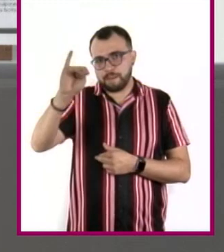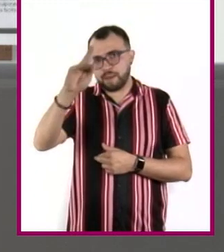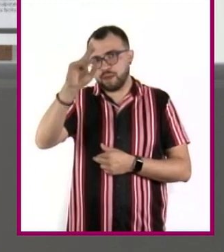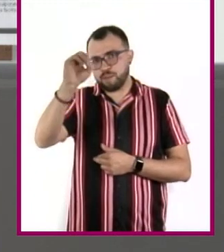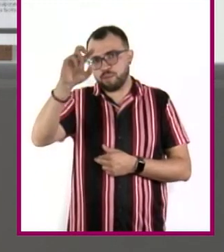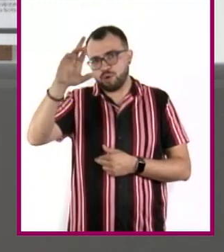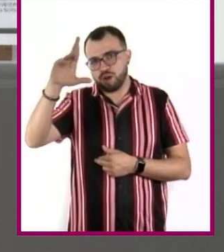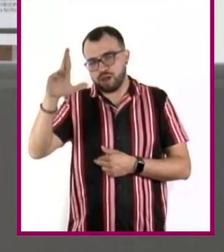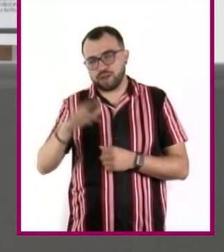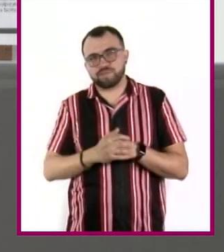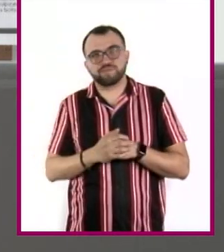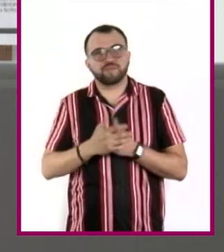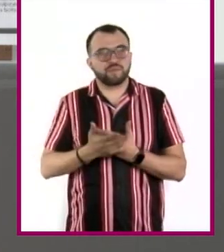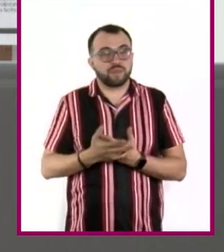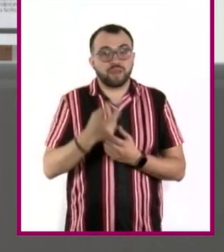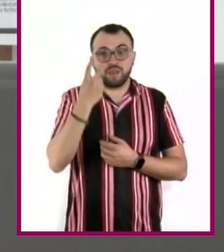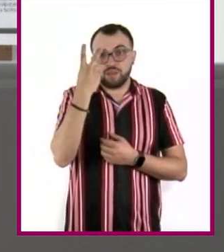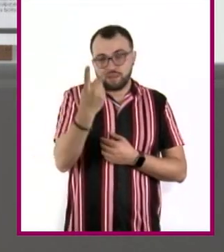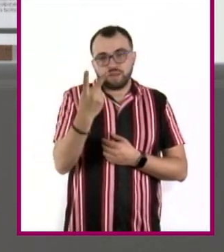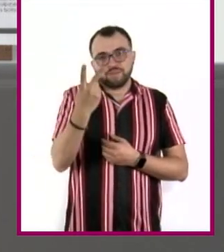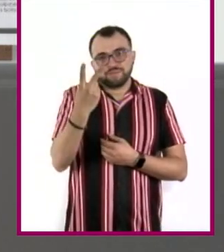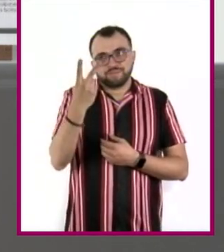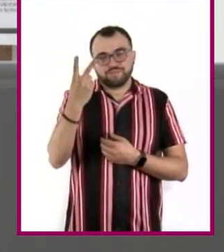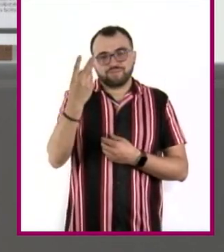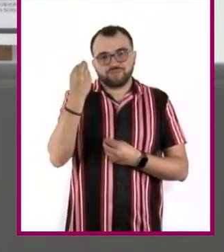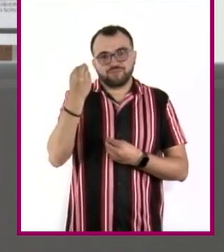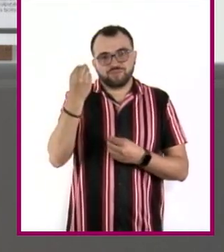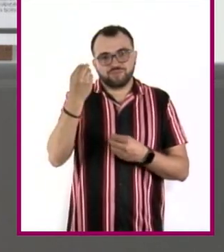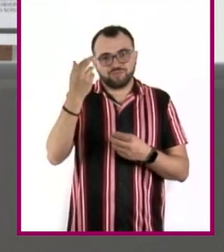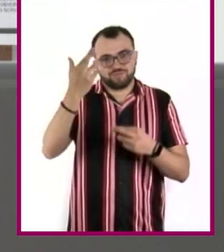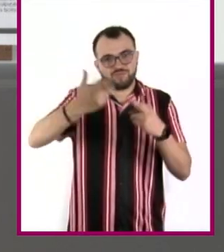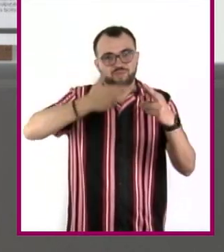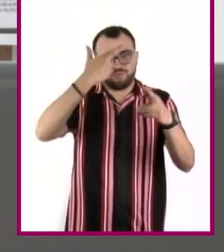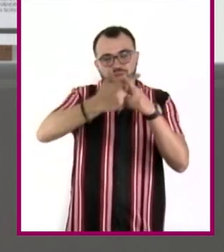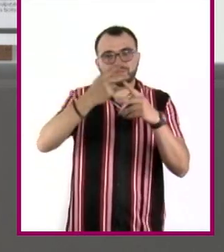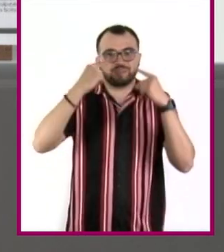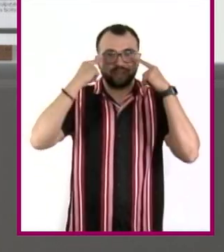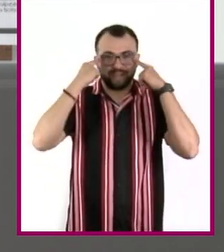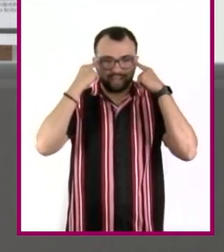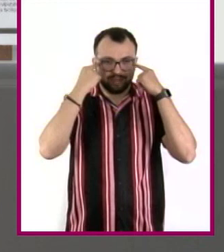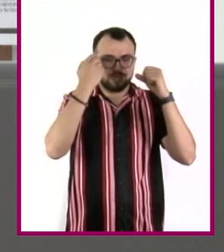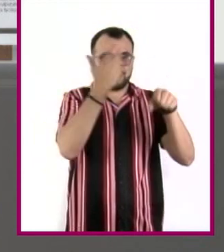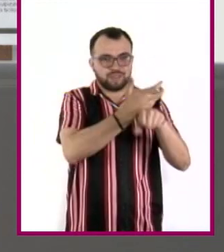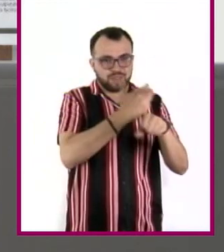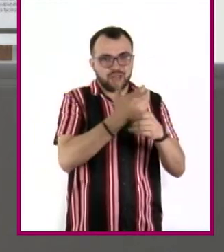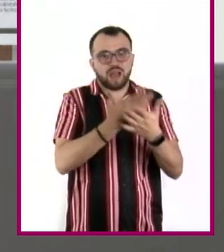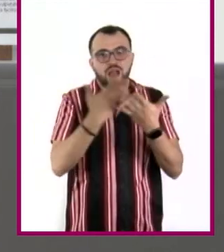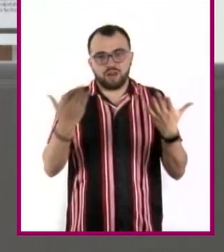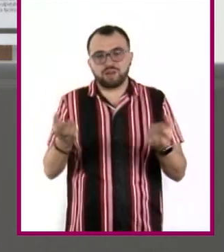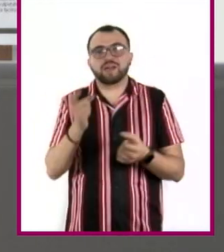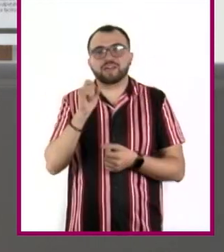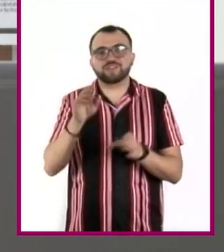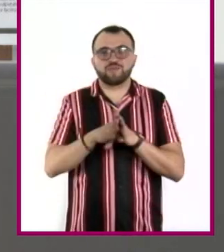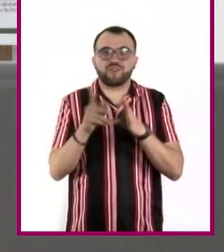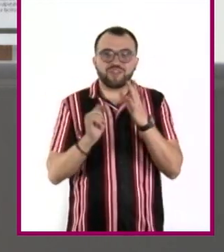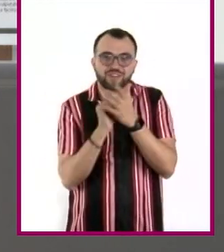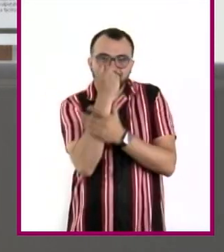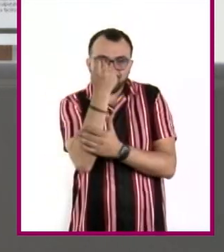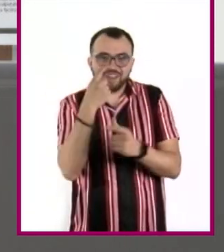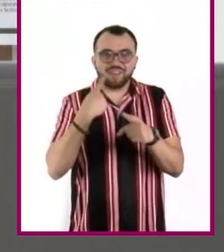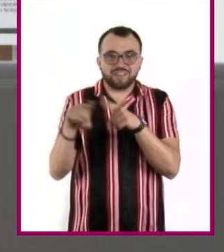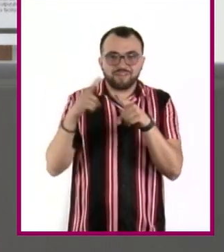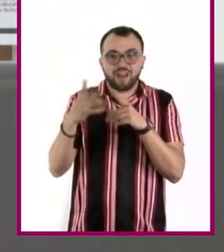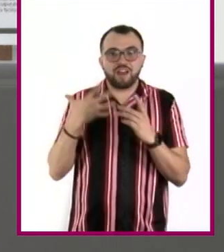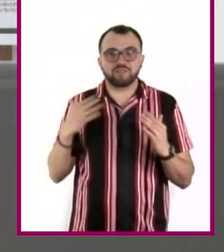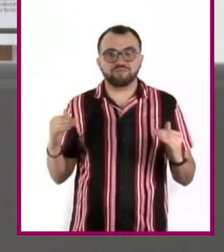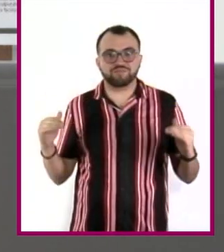clásico, cabe hablar de esos dos grandes actores globales, China y Estados Unidos, cuya rivalidad comercial y tecnológica sigue en